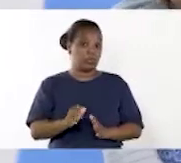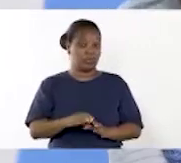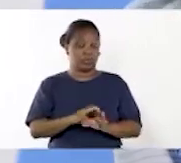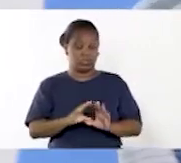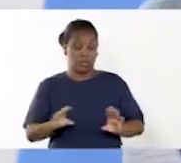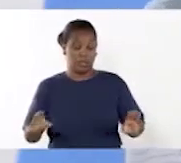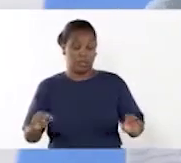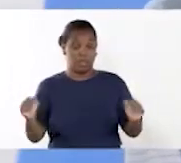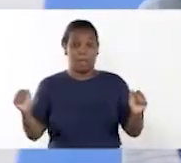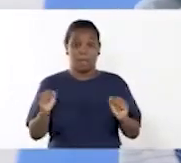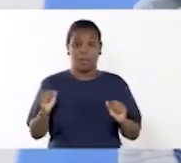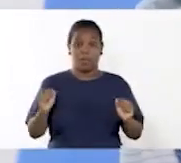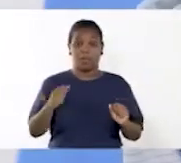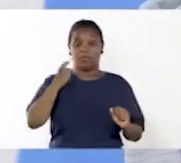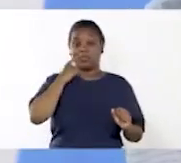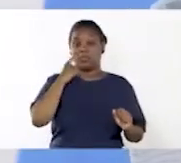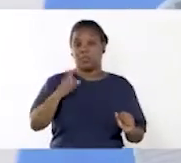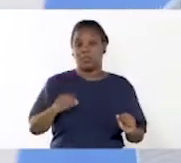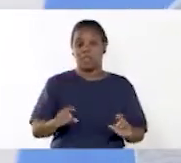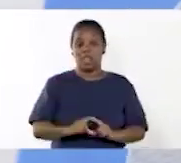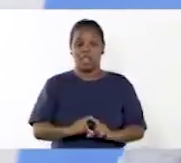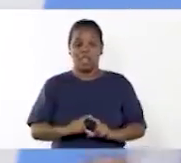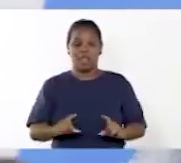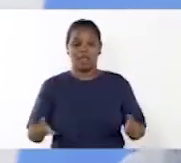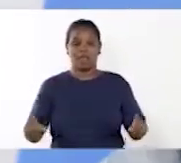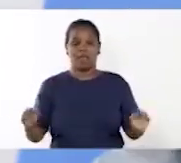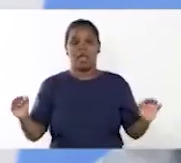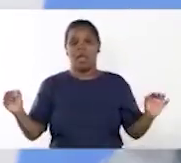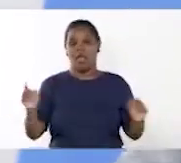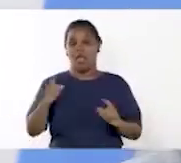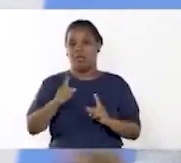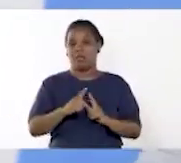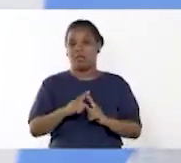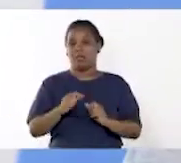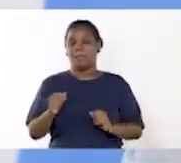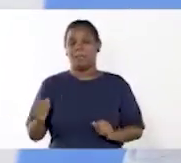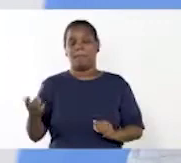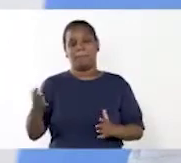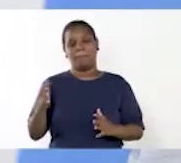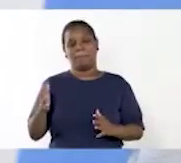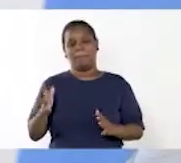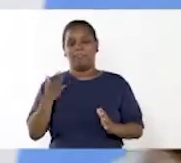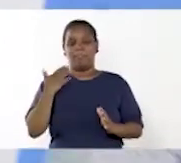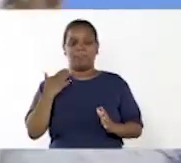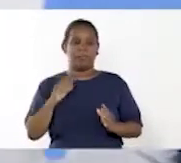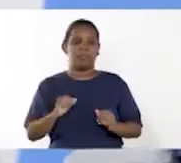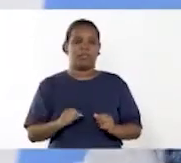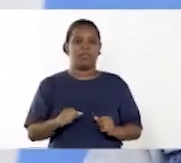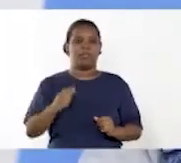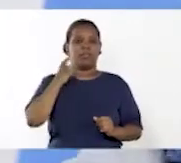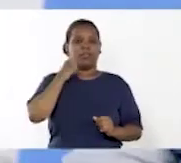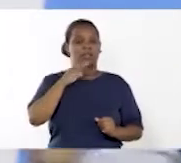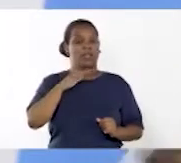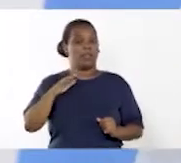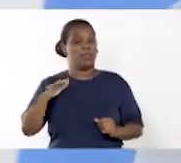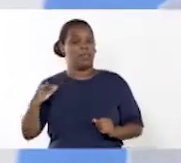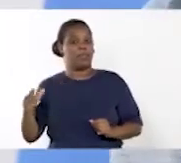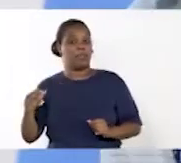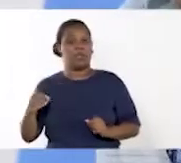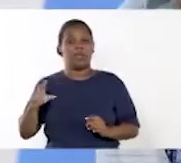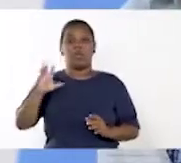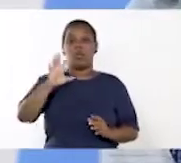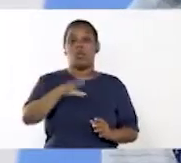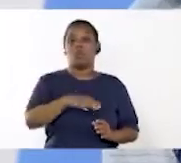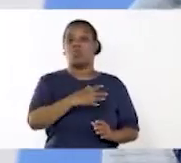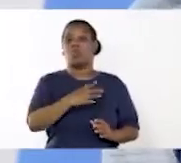se ve la faja templada. Está planteada del mar, está planteada en los